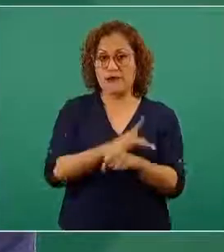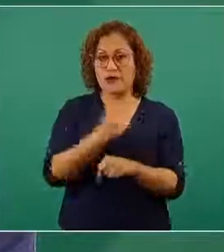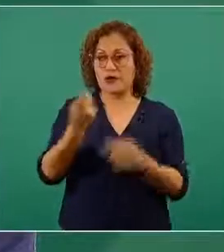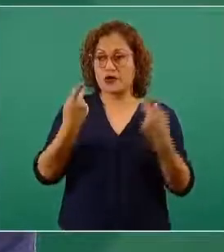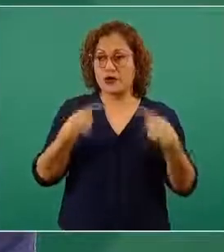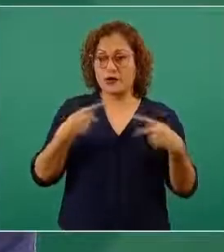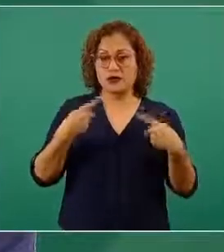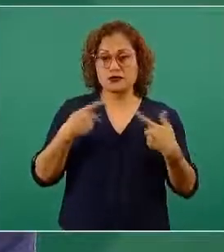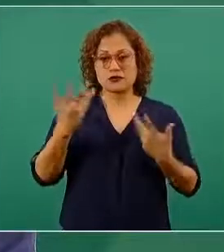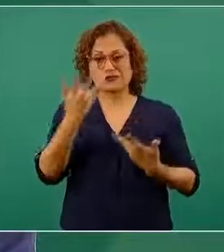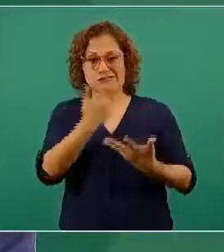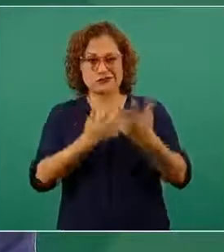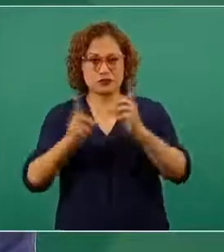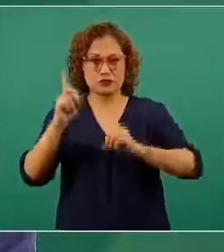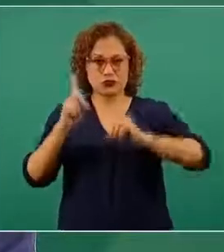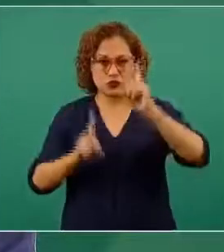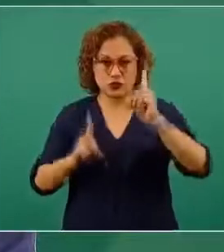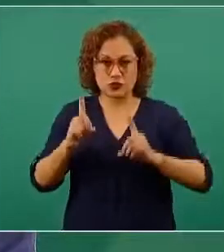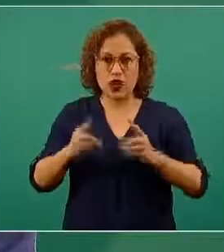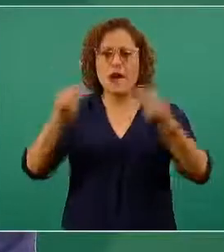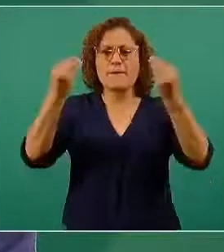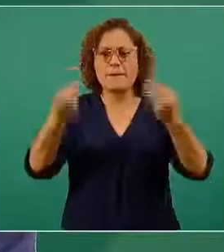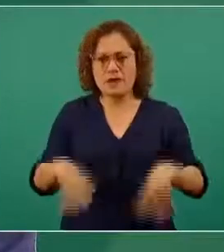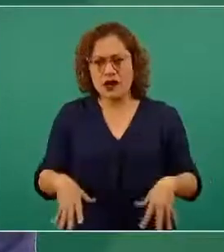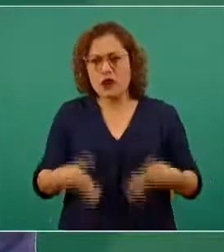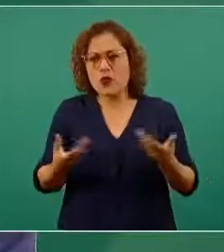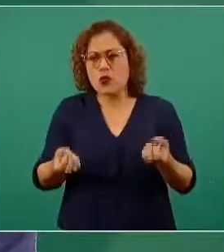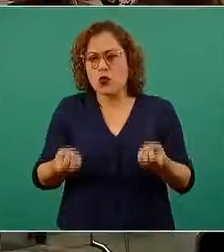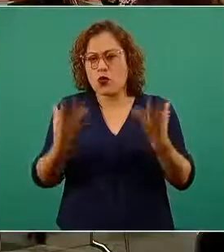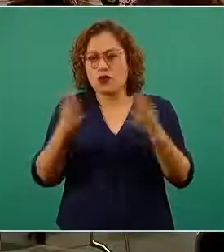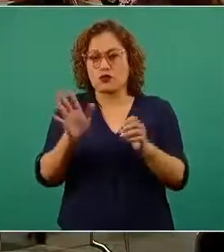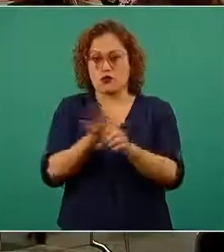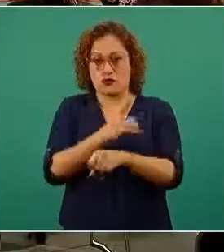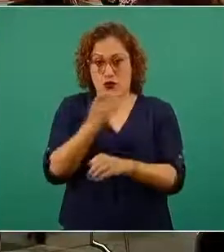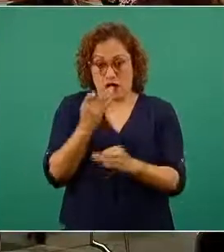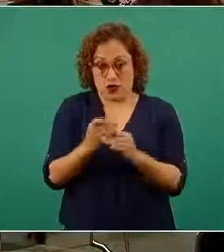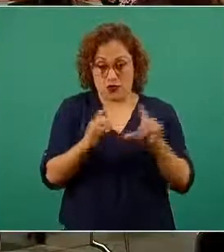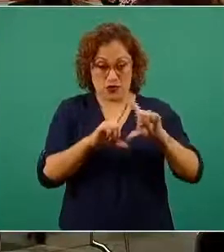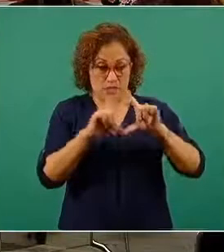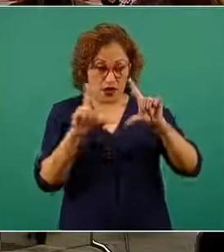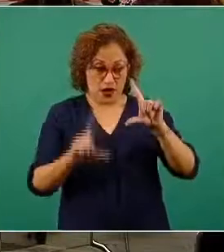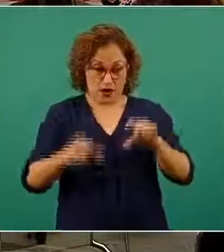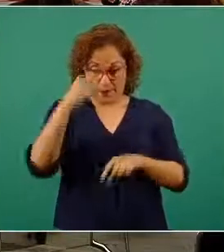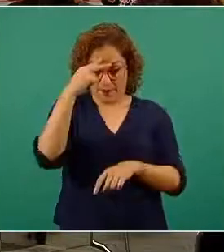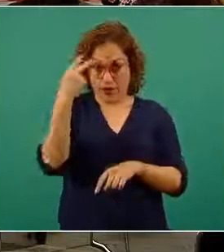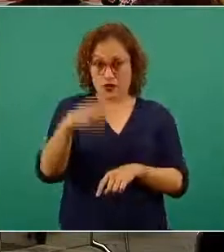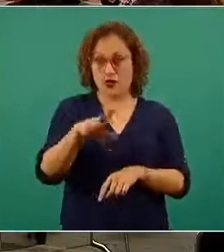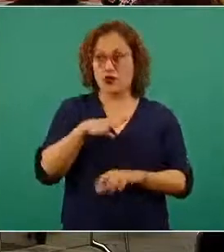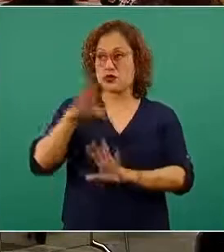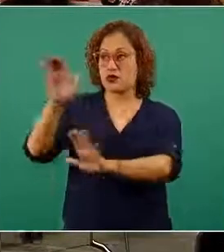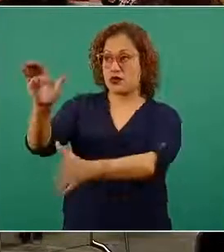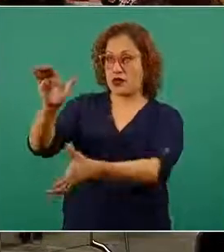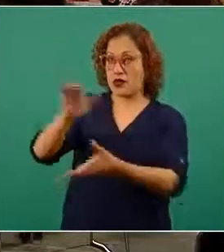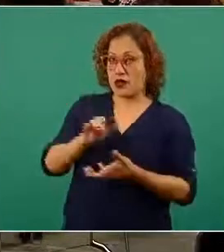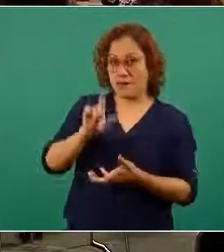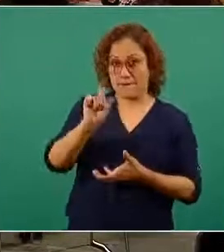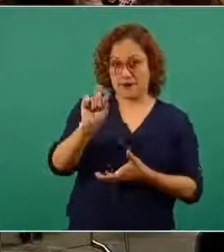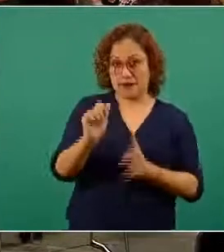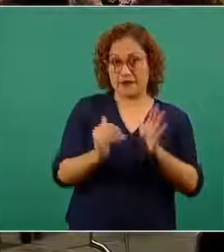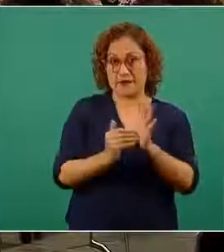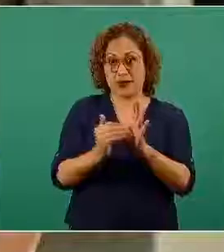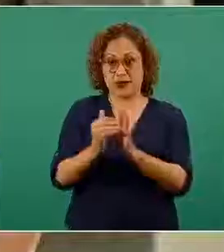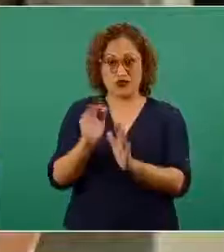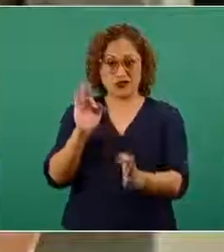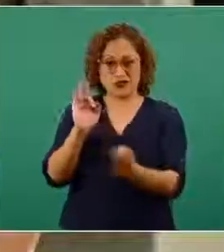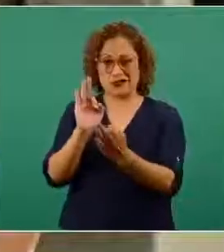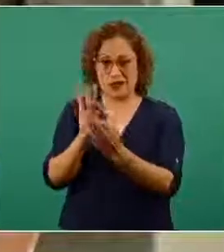forma, porque hasta ahorita México va a alcanzar un dote de 20 millones de vacunas que han llegado al país. ¿Cuáles